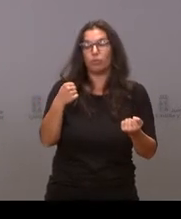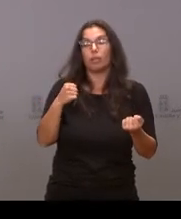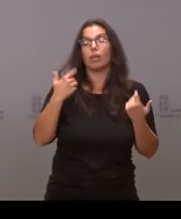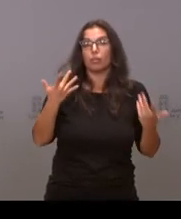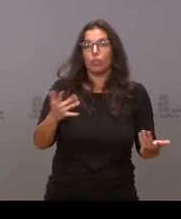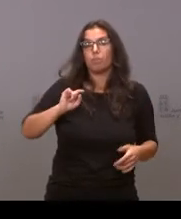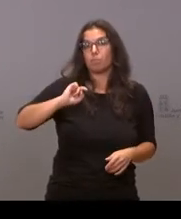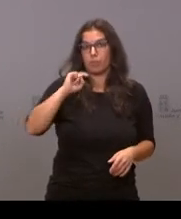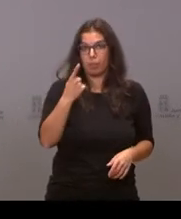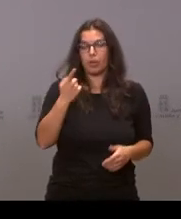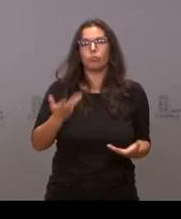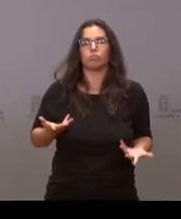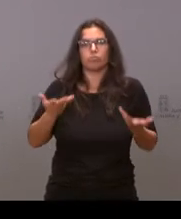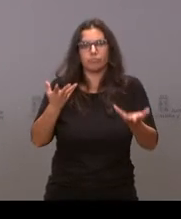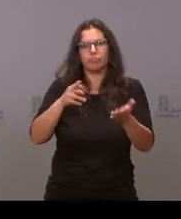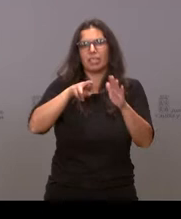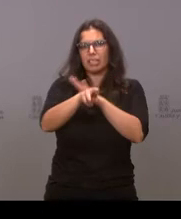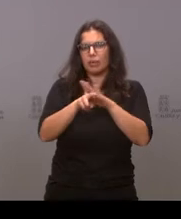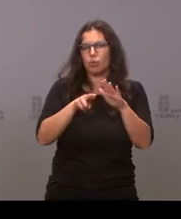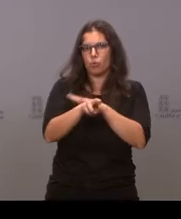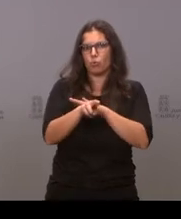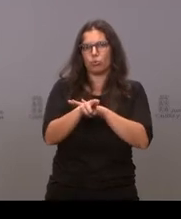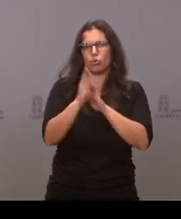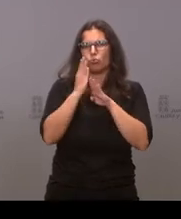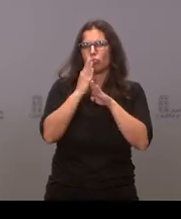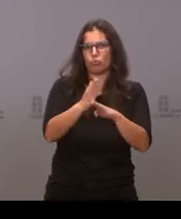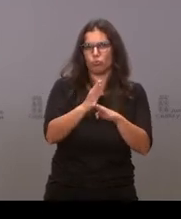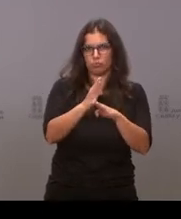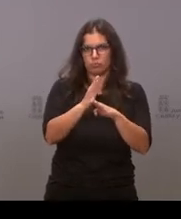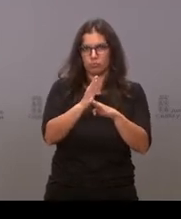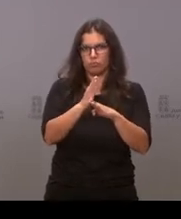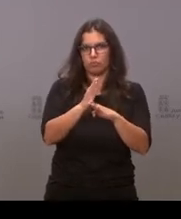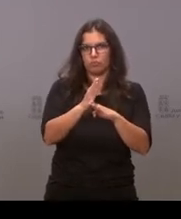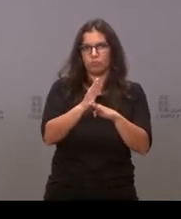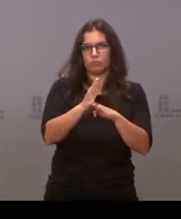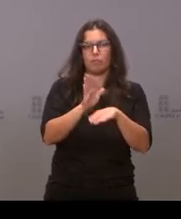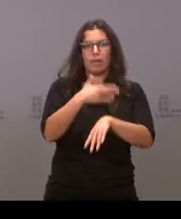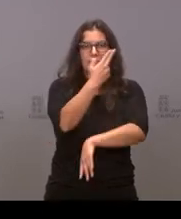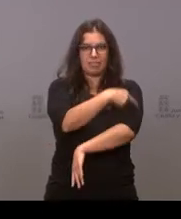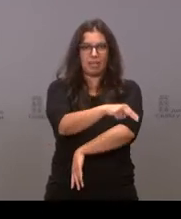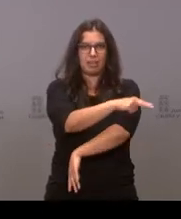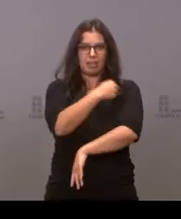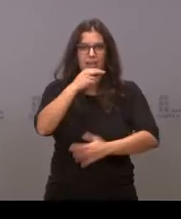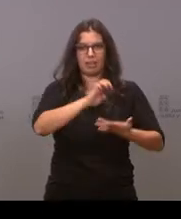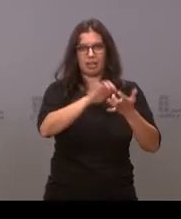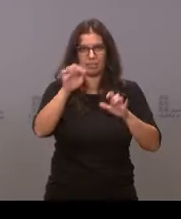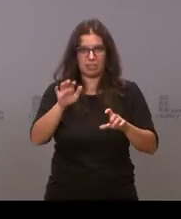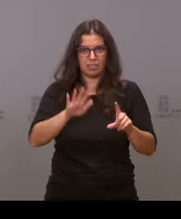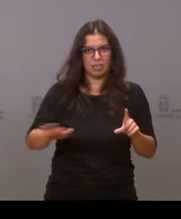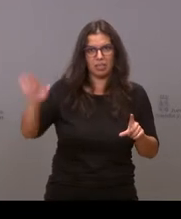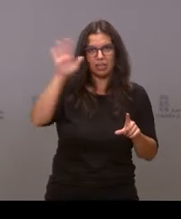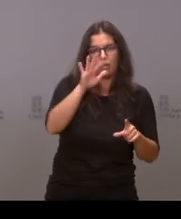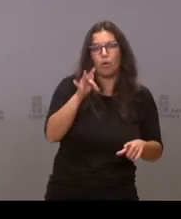dotado de recursos suficientes sanidad en castilla y león y a la